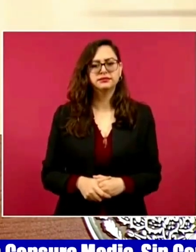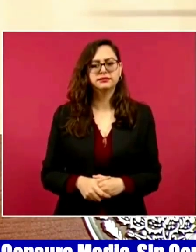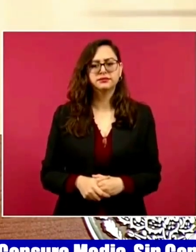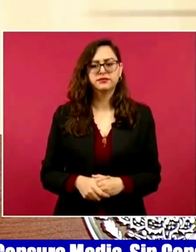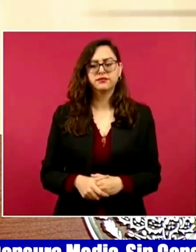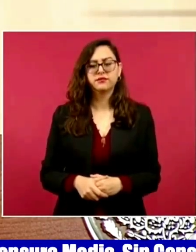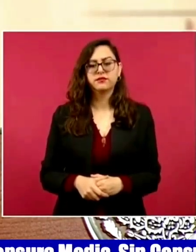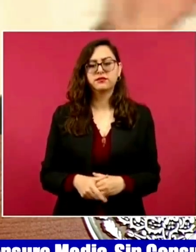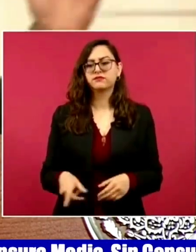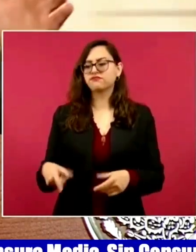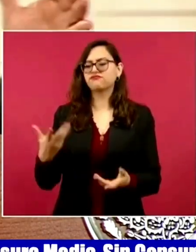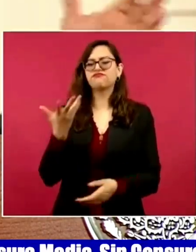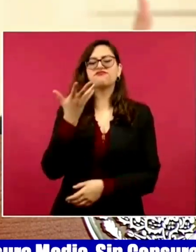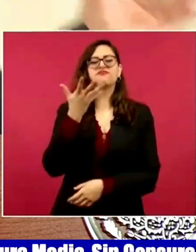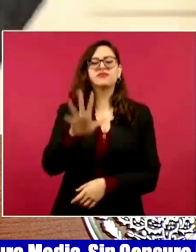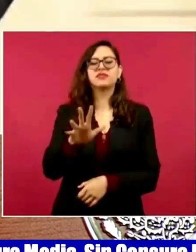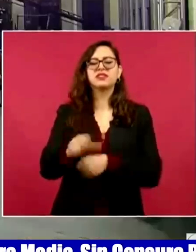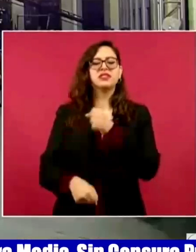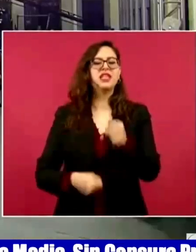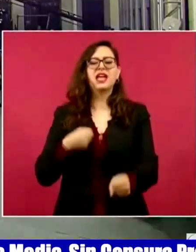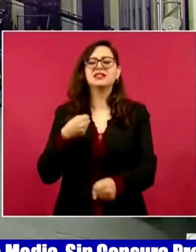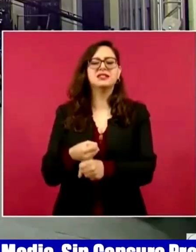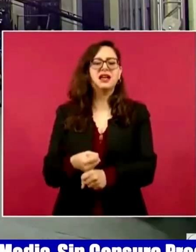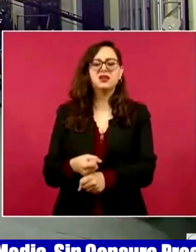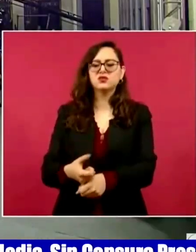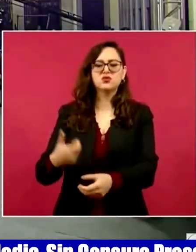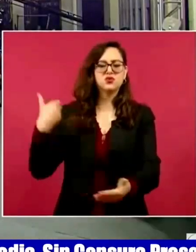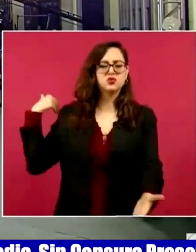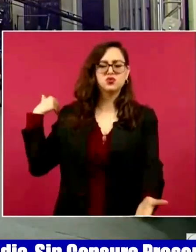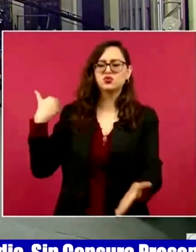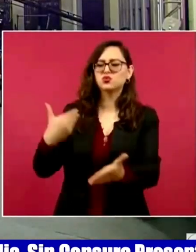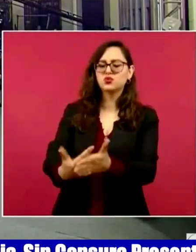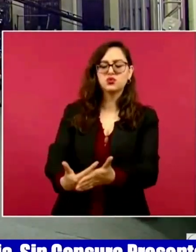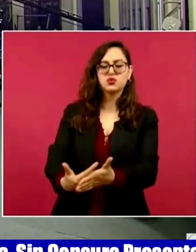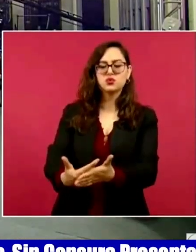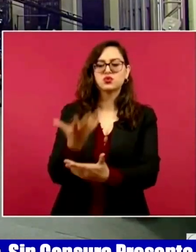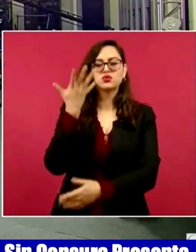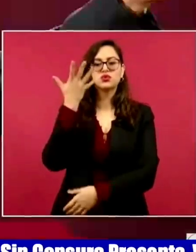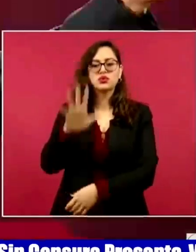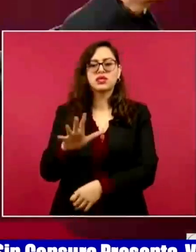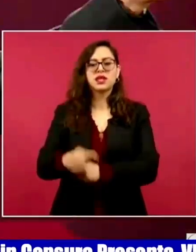de 10 años para acá, no se vayan tan atrás.